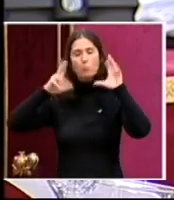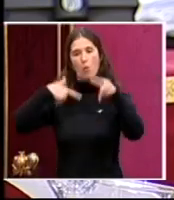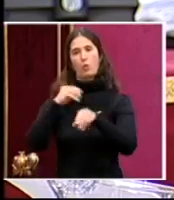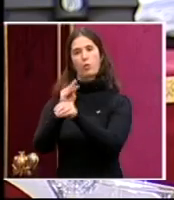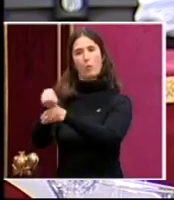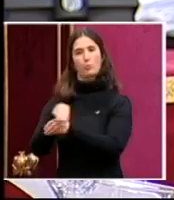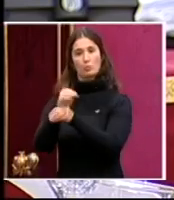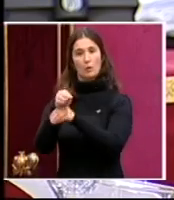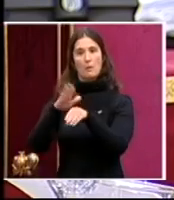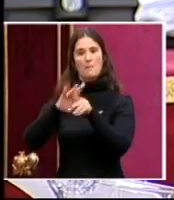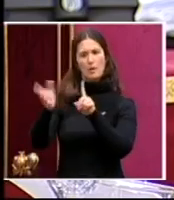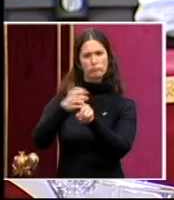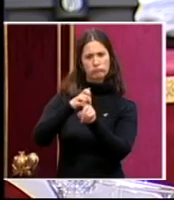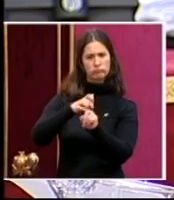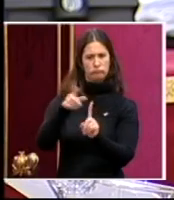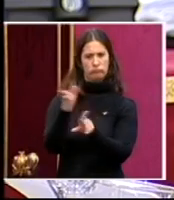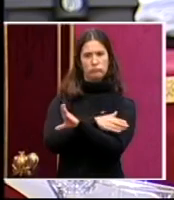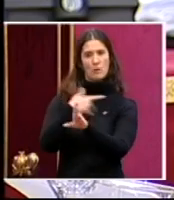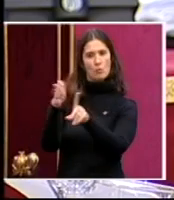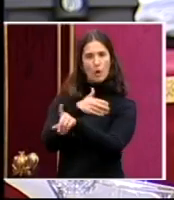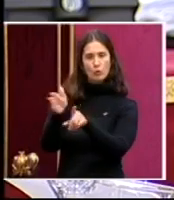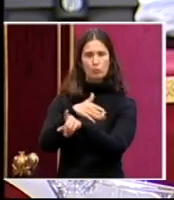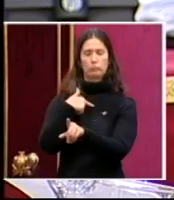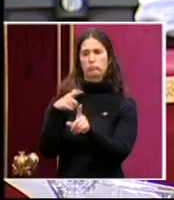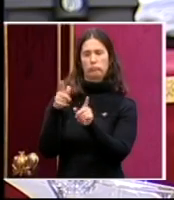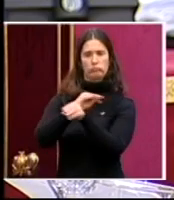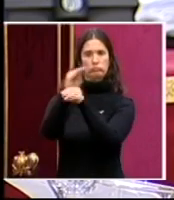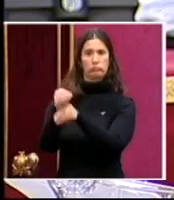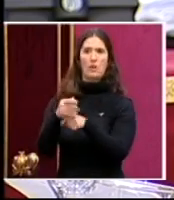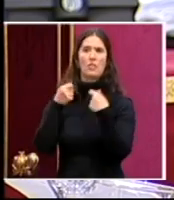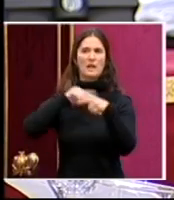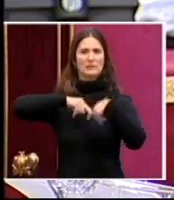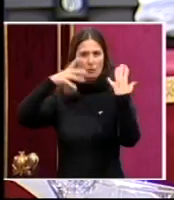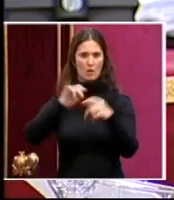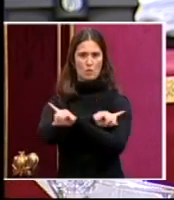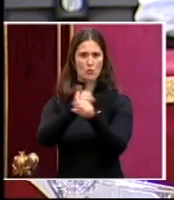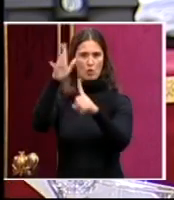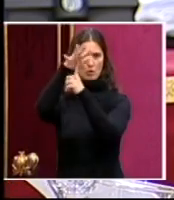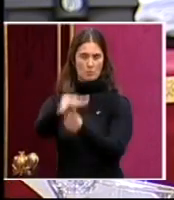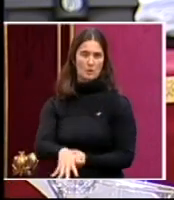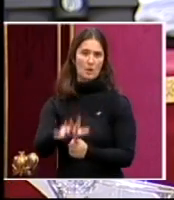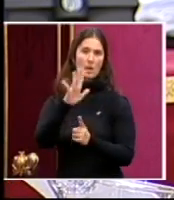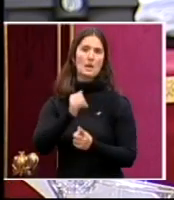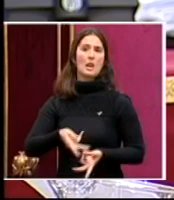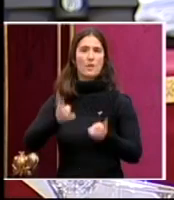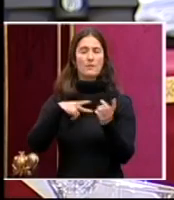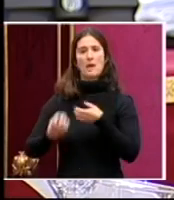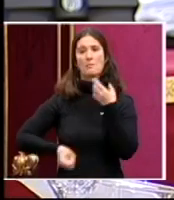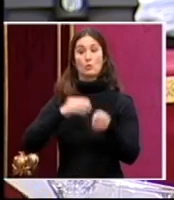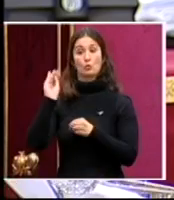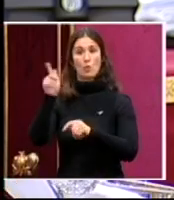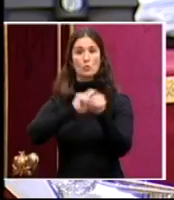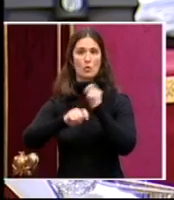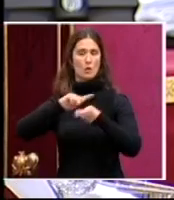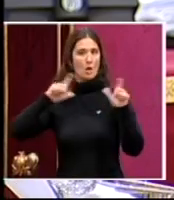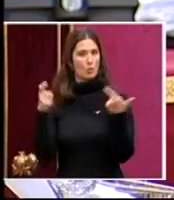protección contra la detención arbitraria y la tortura, garantizar la no discriminación y la libertad de expresión, asociación y